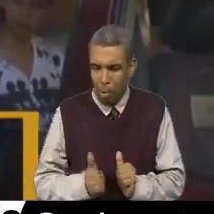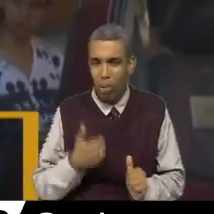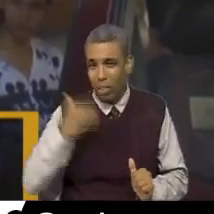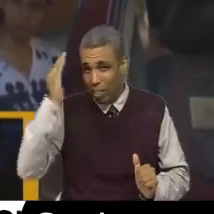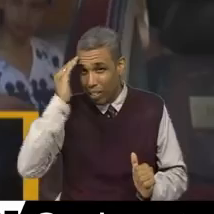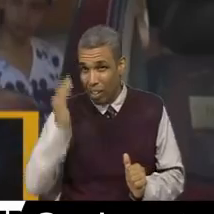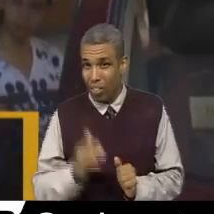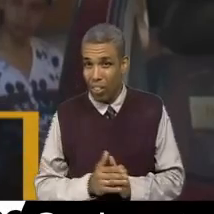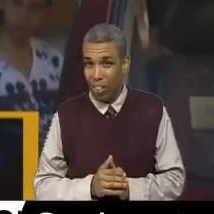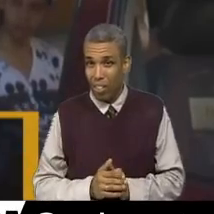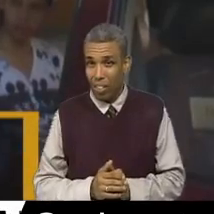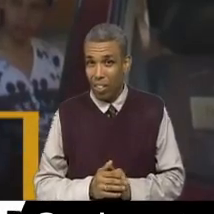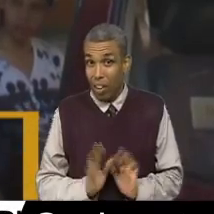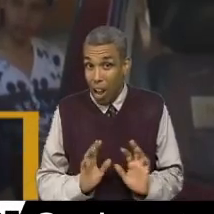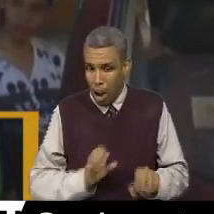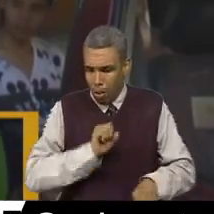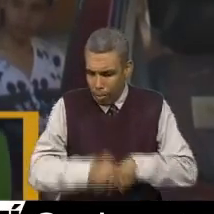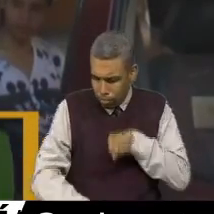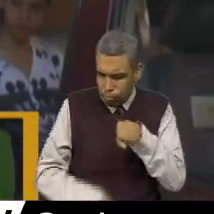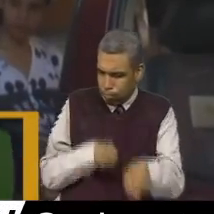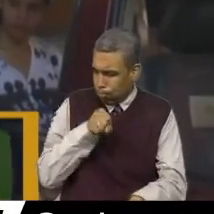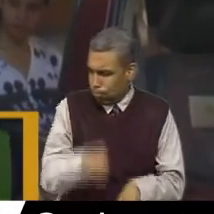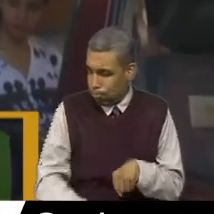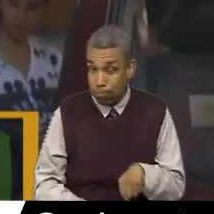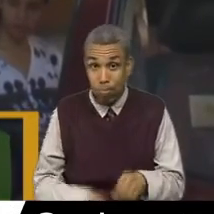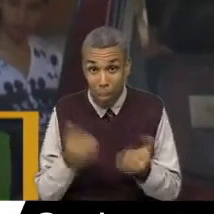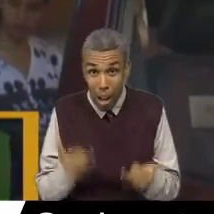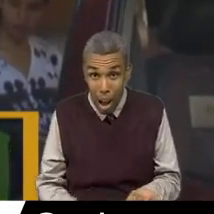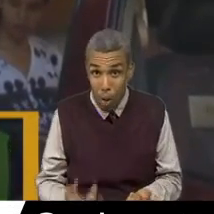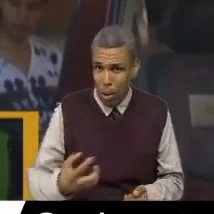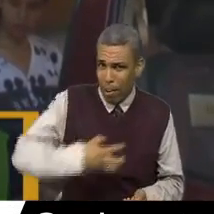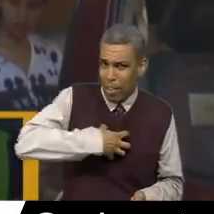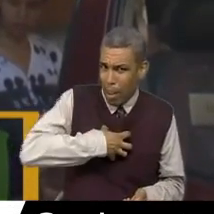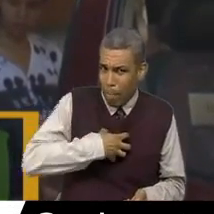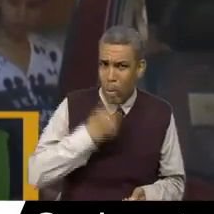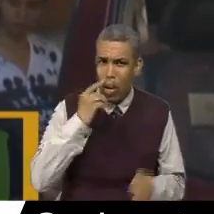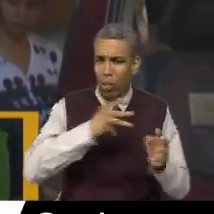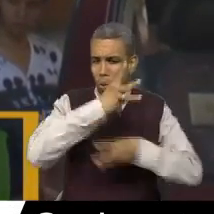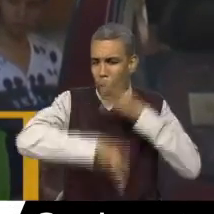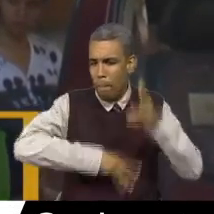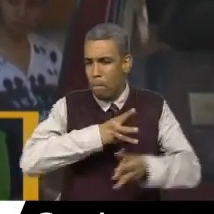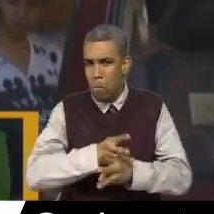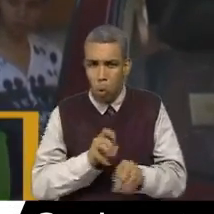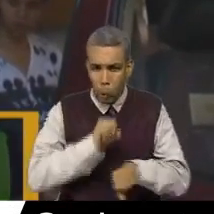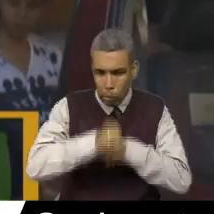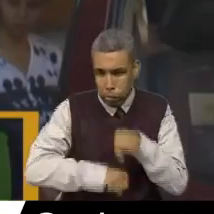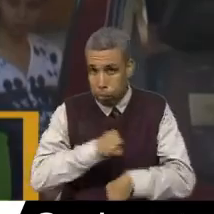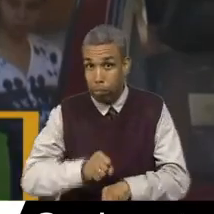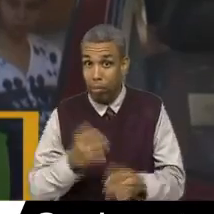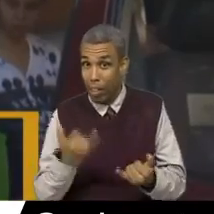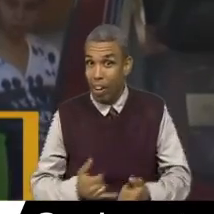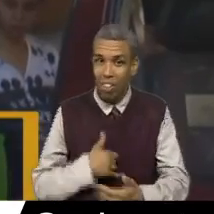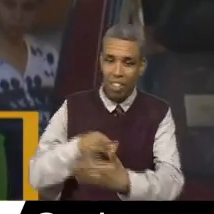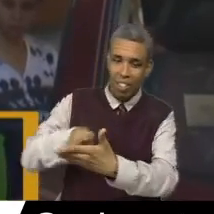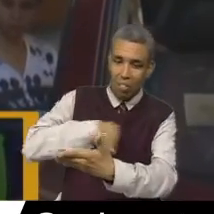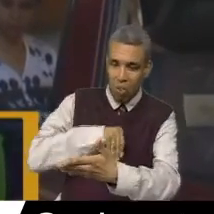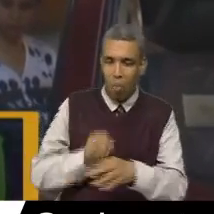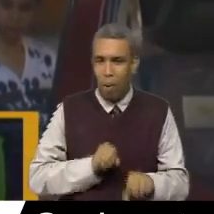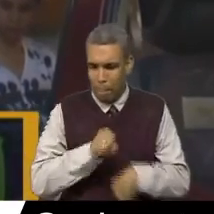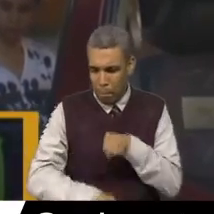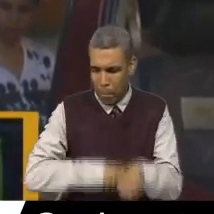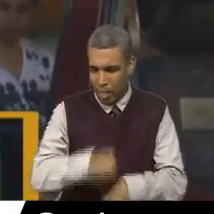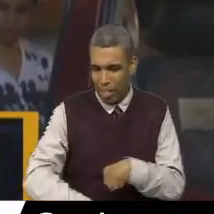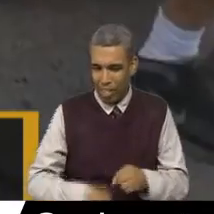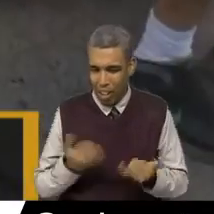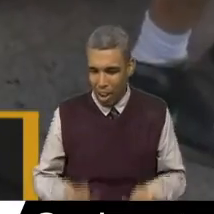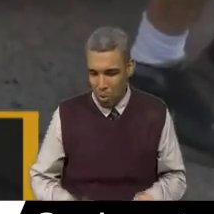la fiebre que hay al ciclismo, con los nuestros ciclistas que están muy bien, entonces yo creo que todo el mundo se está pegando ahora a la bicicleta, tanto hombres como